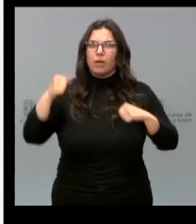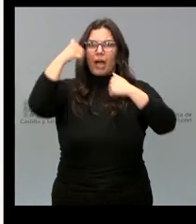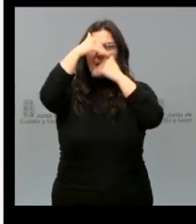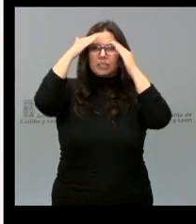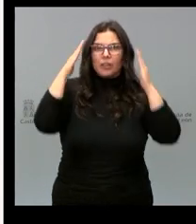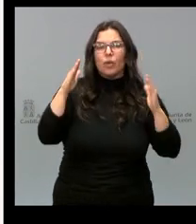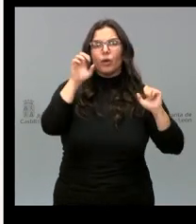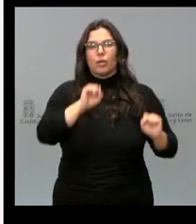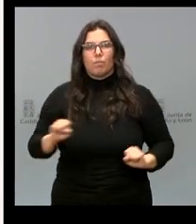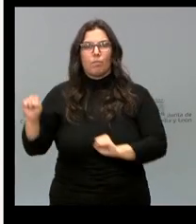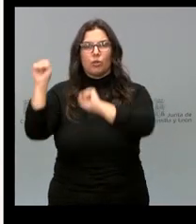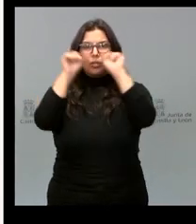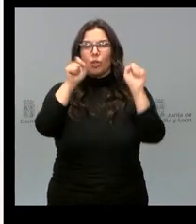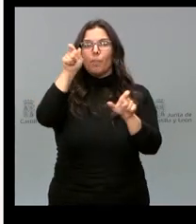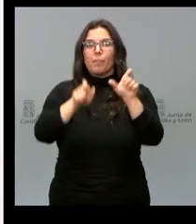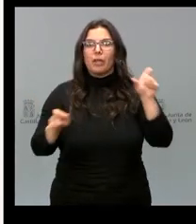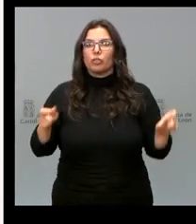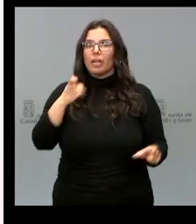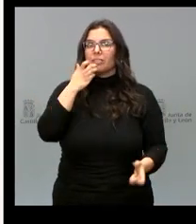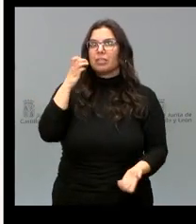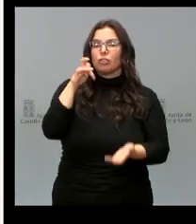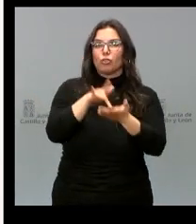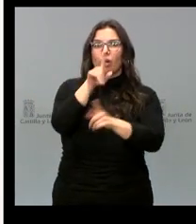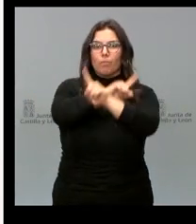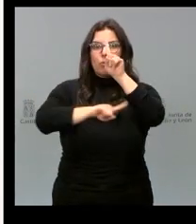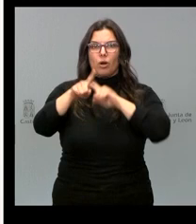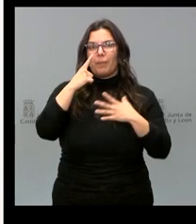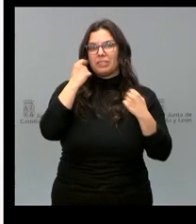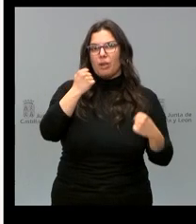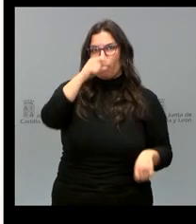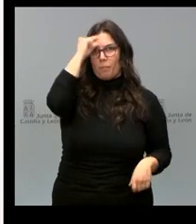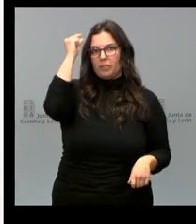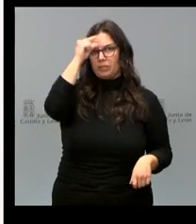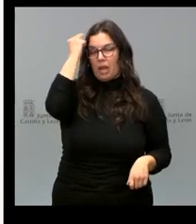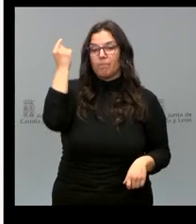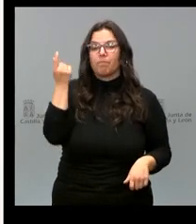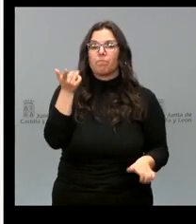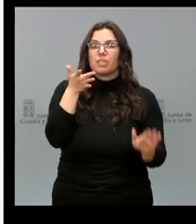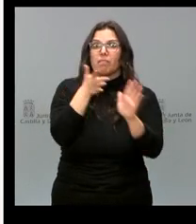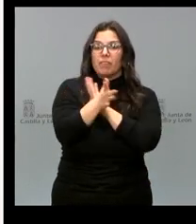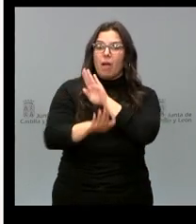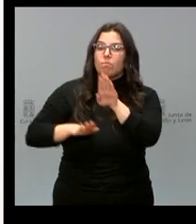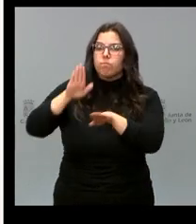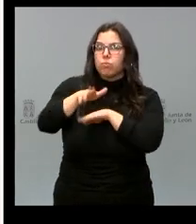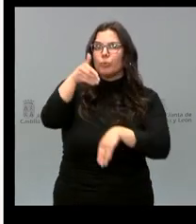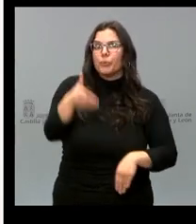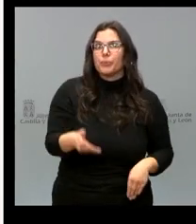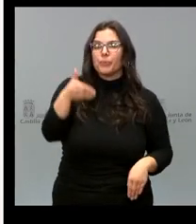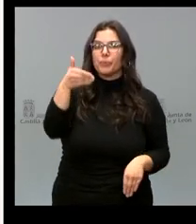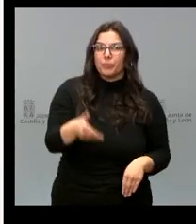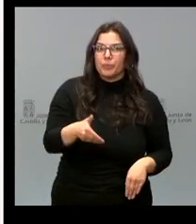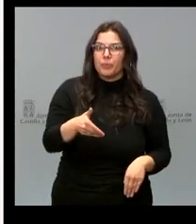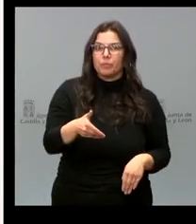la protección de las personas ante problemas de salud mental. Y digo que es un paso crucial sin dejar